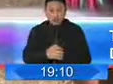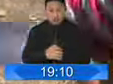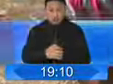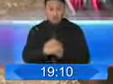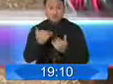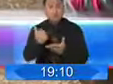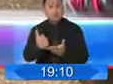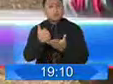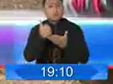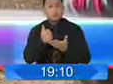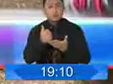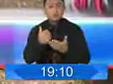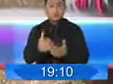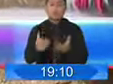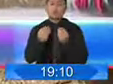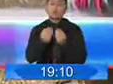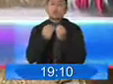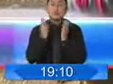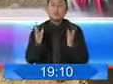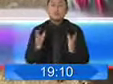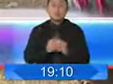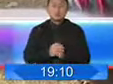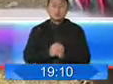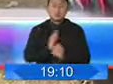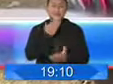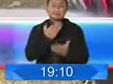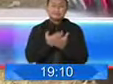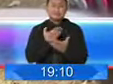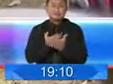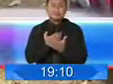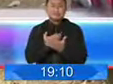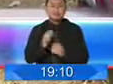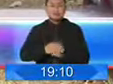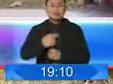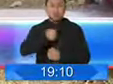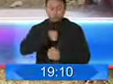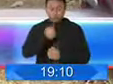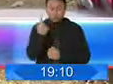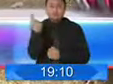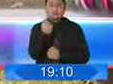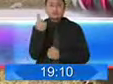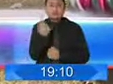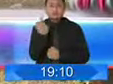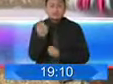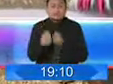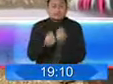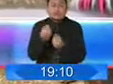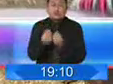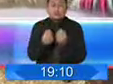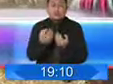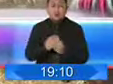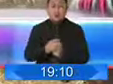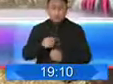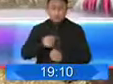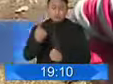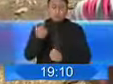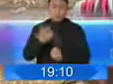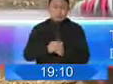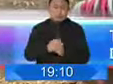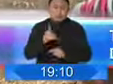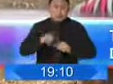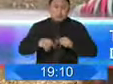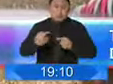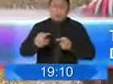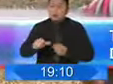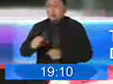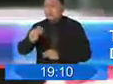ha ayudado bastante, me ha ayudado mucho yo a mí, porque yo sola, ¿qué me hubiera hecho yo sola ni para ir a arrendar